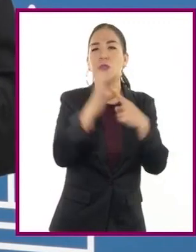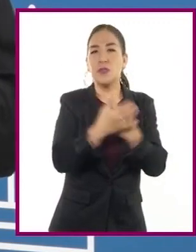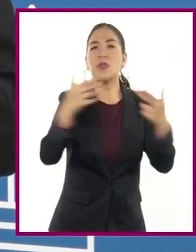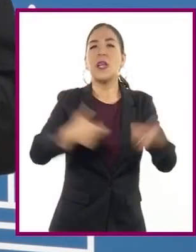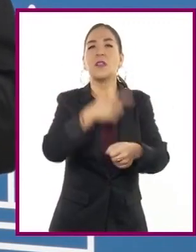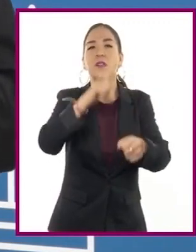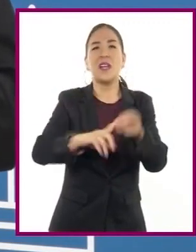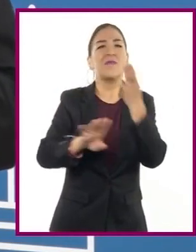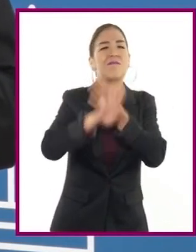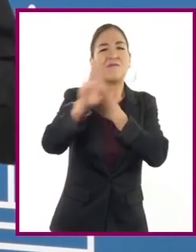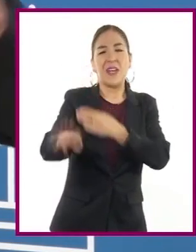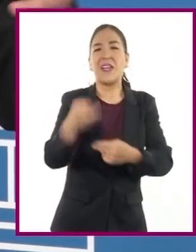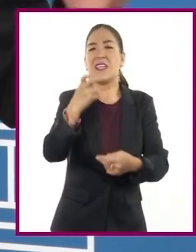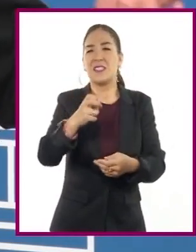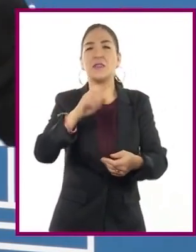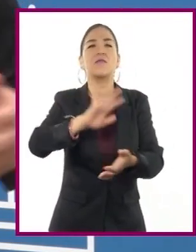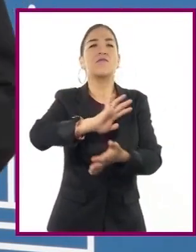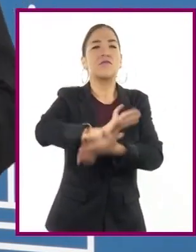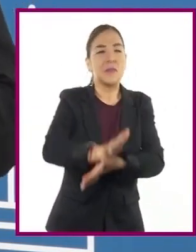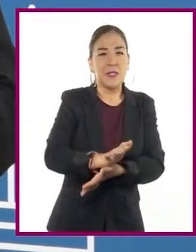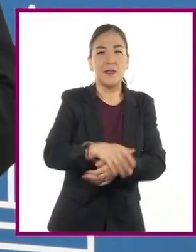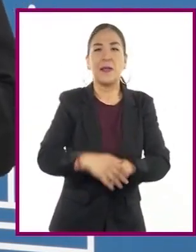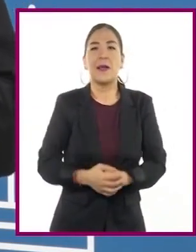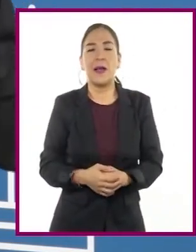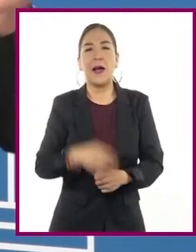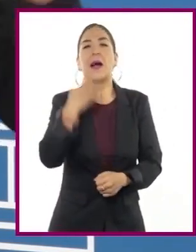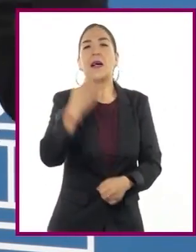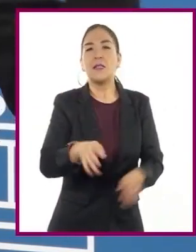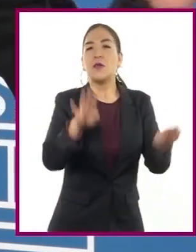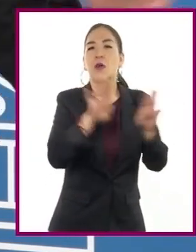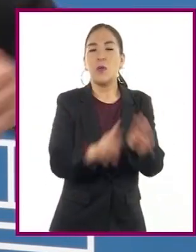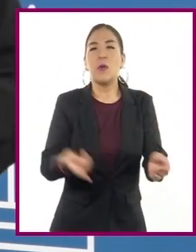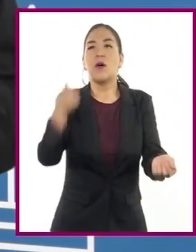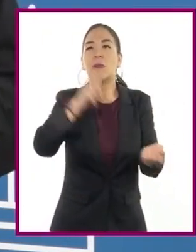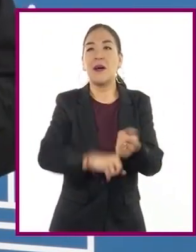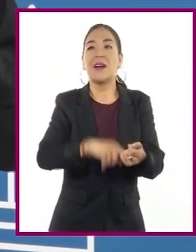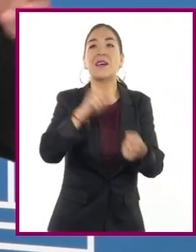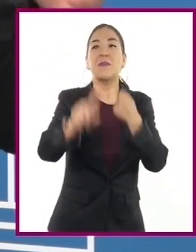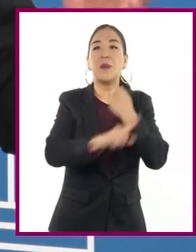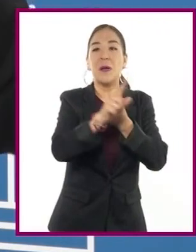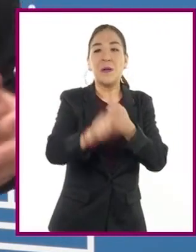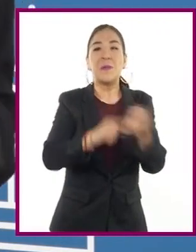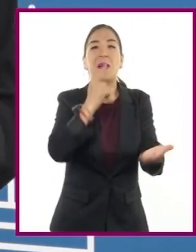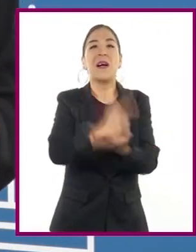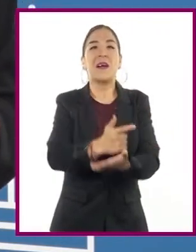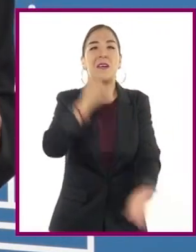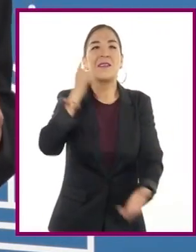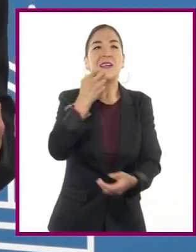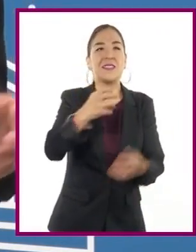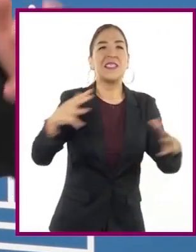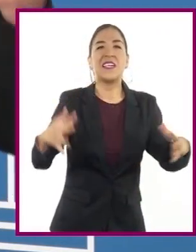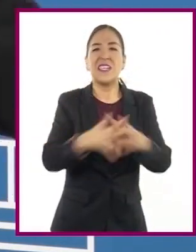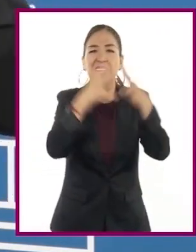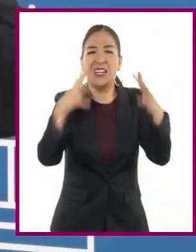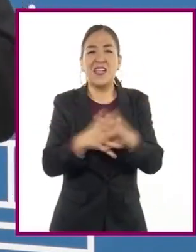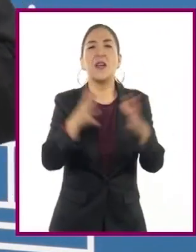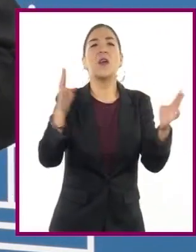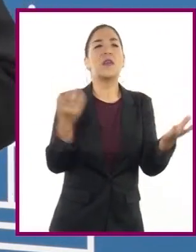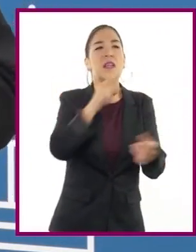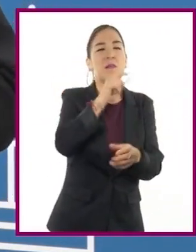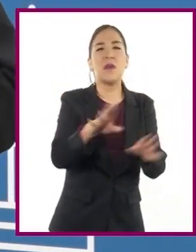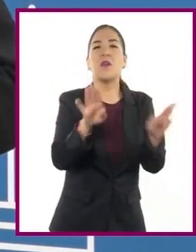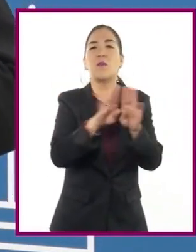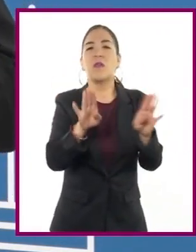amparo. En el ámbito internacional, en casos graves como los crímenes de guerra o la